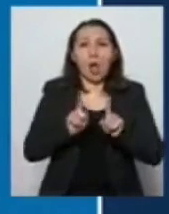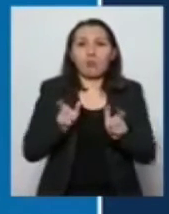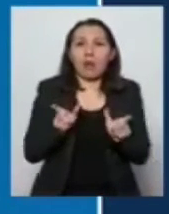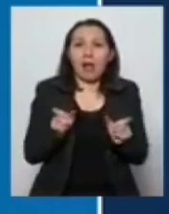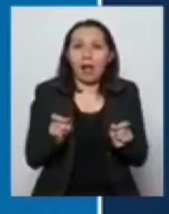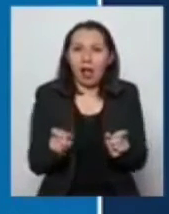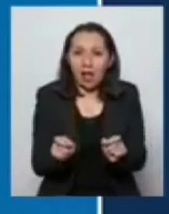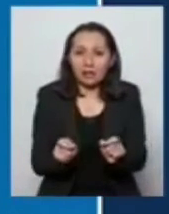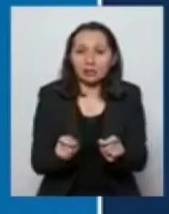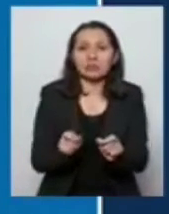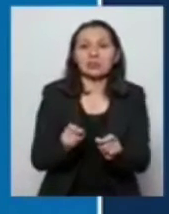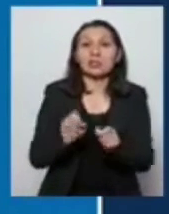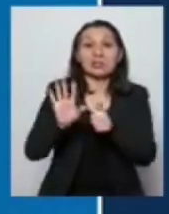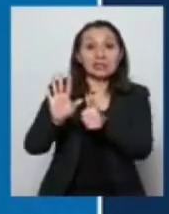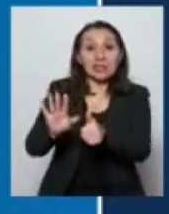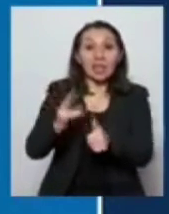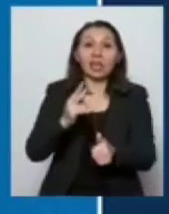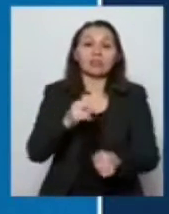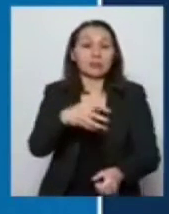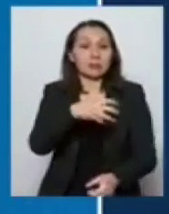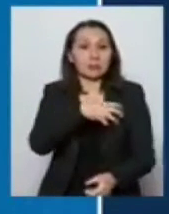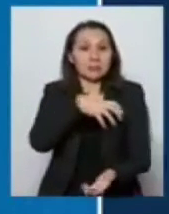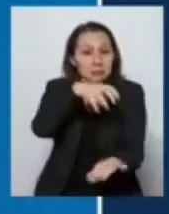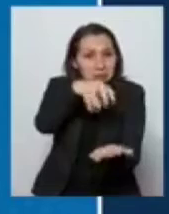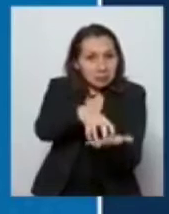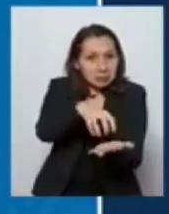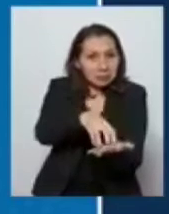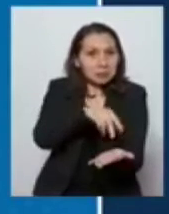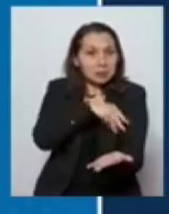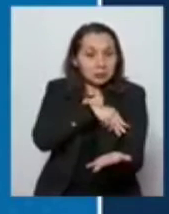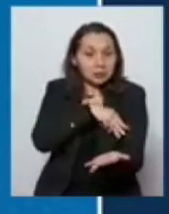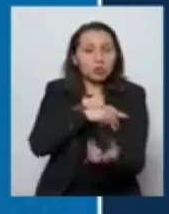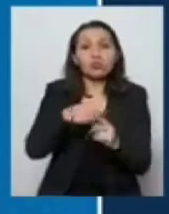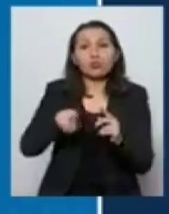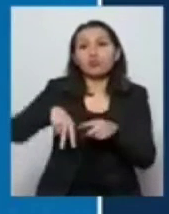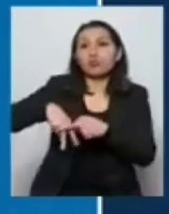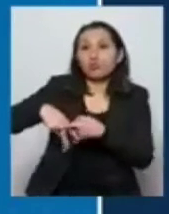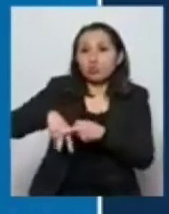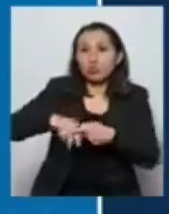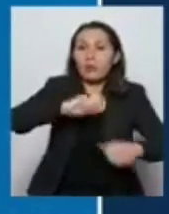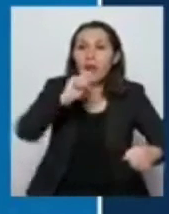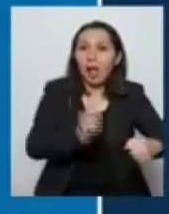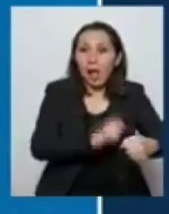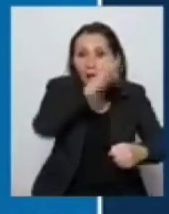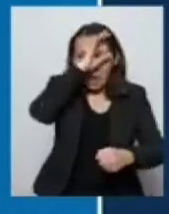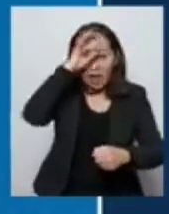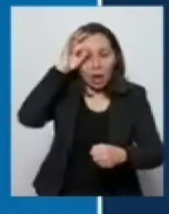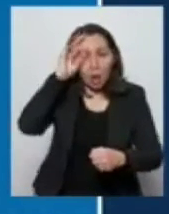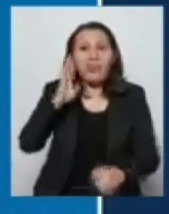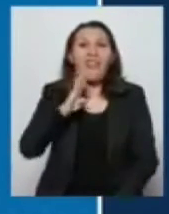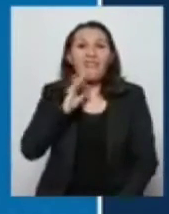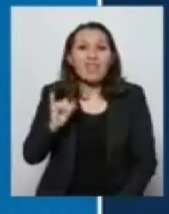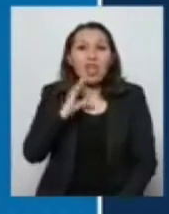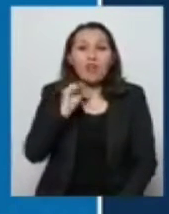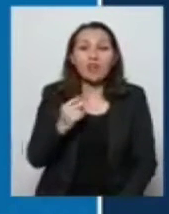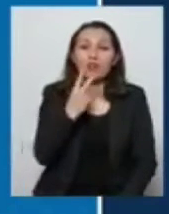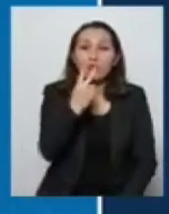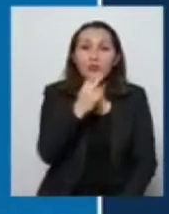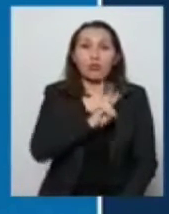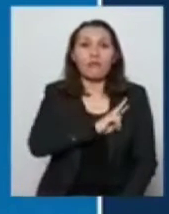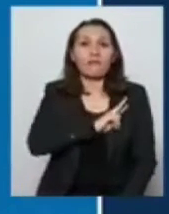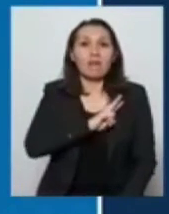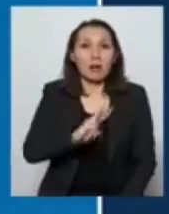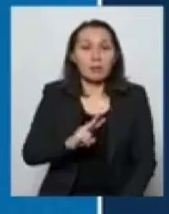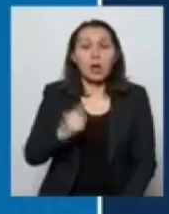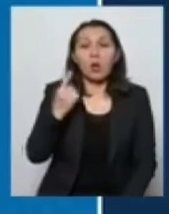cáncer. 6 son de la región metropolitana, una de Ñuble, una de la Araucanía, una de Biobío, 2 de